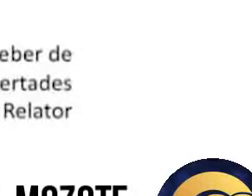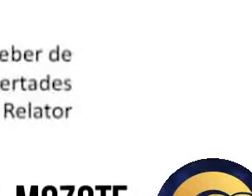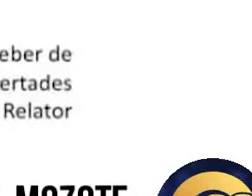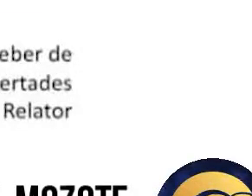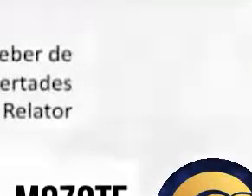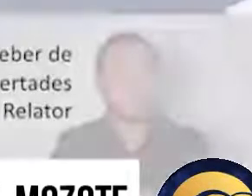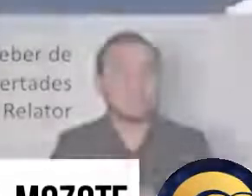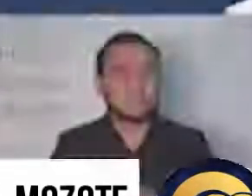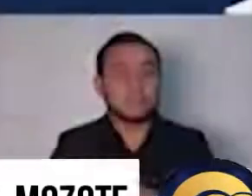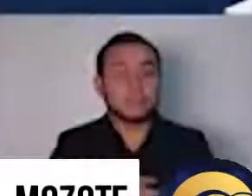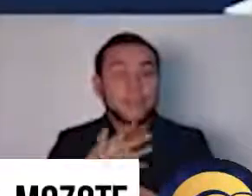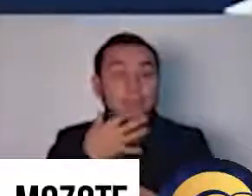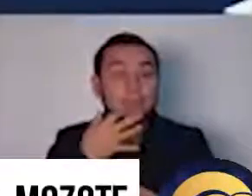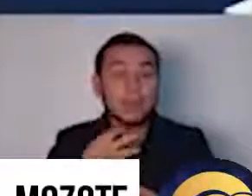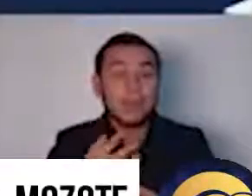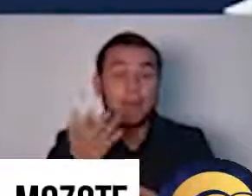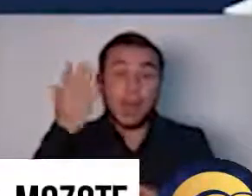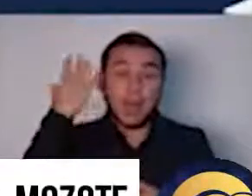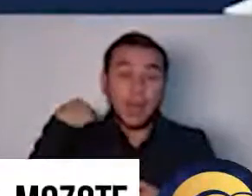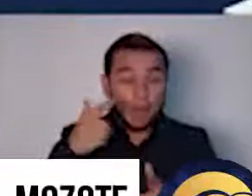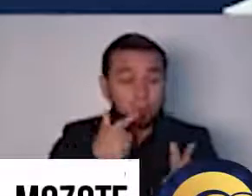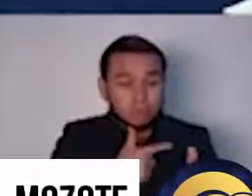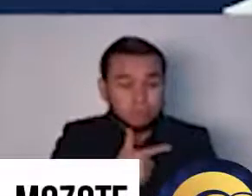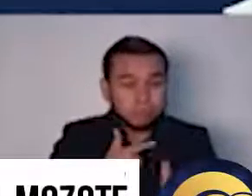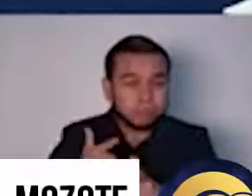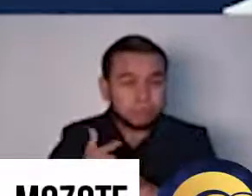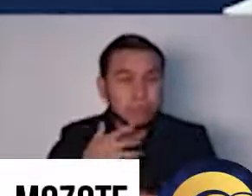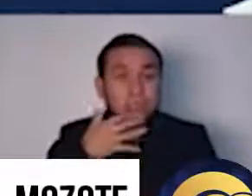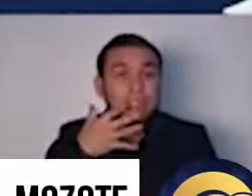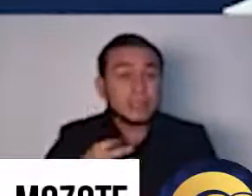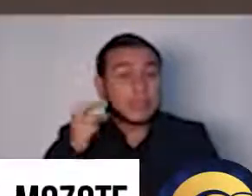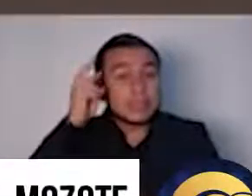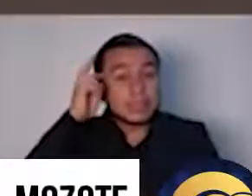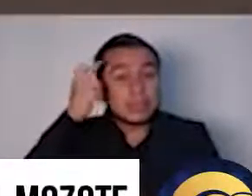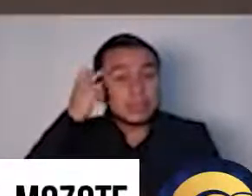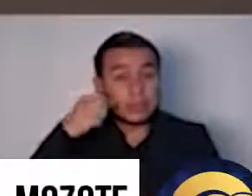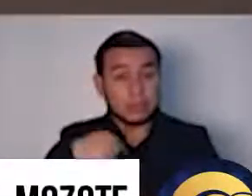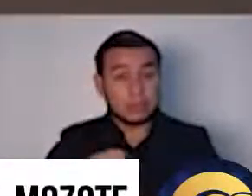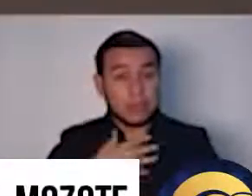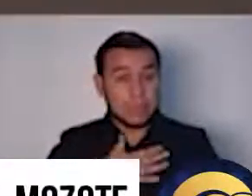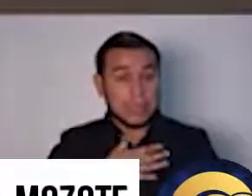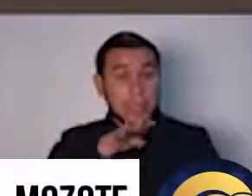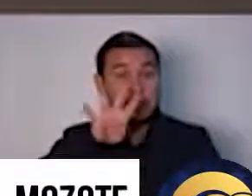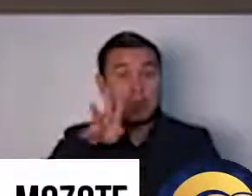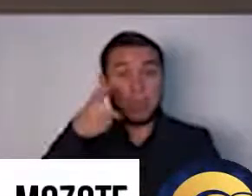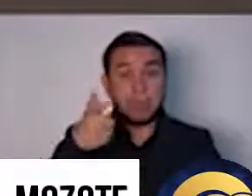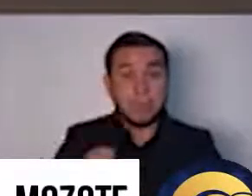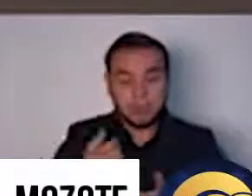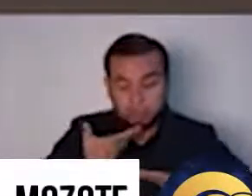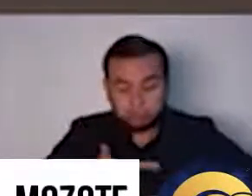personas defensoras de los derechos humanos en El Salvador, cuestionando su legitimidad. El presidente